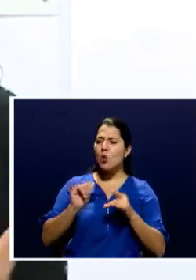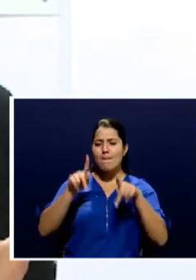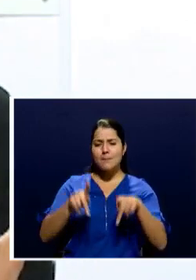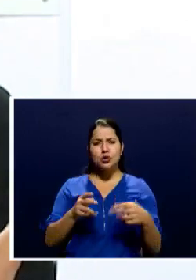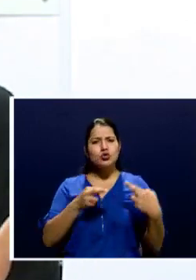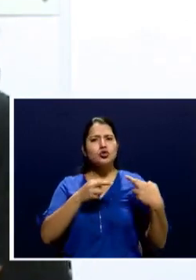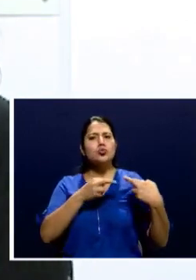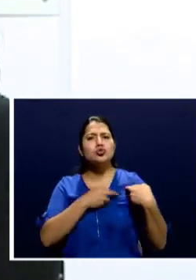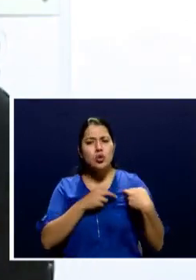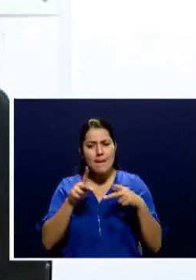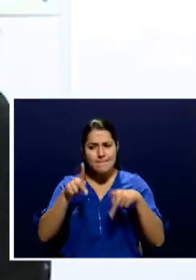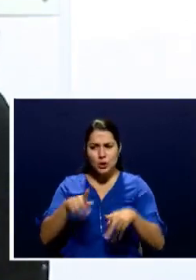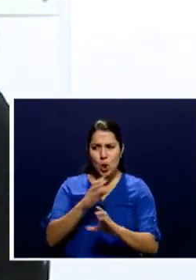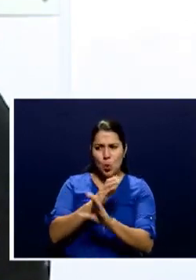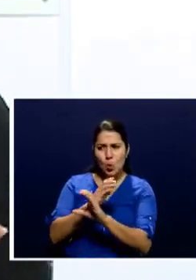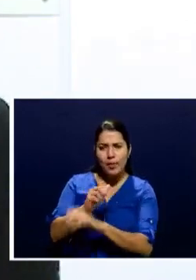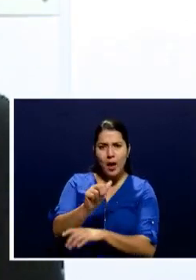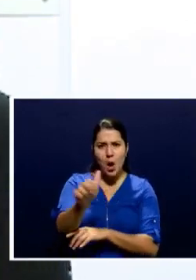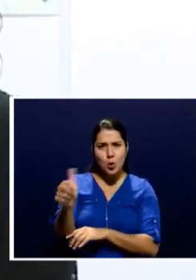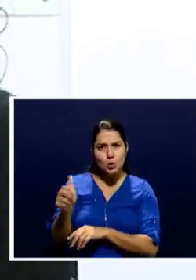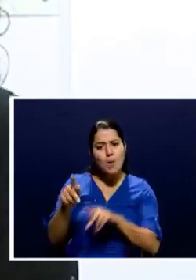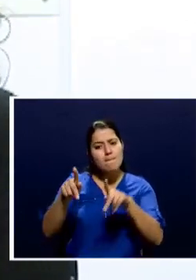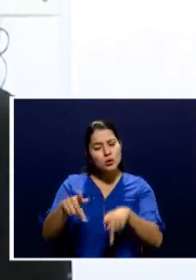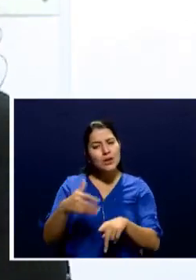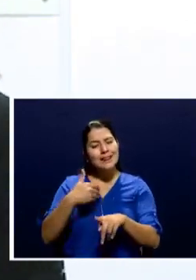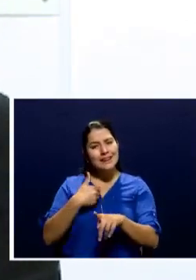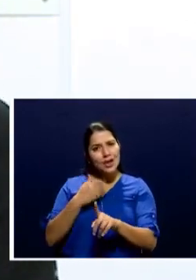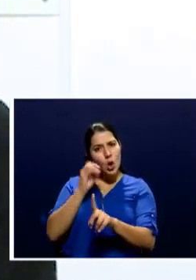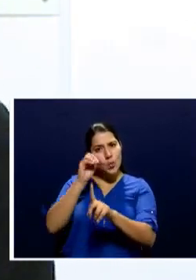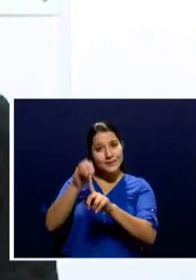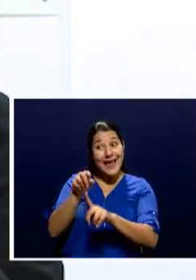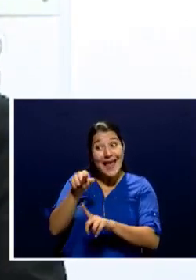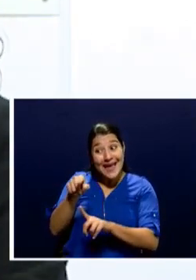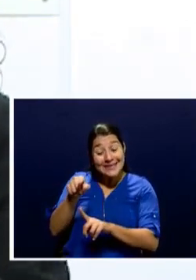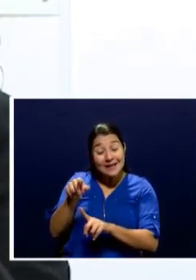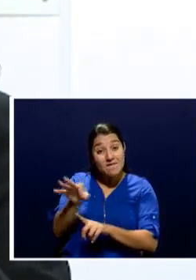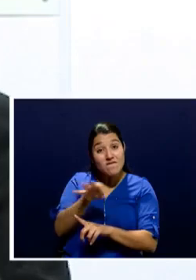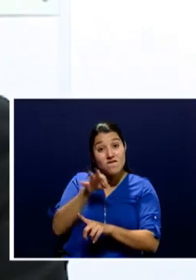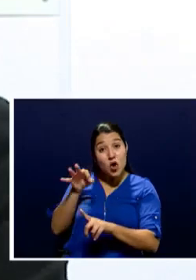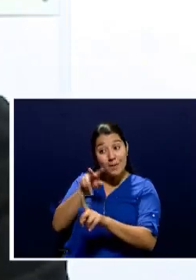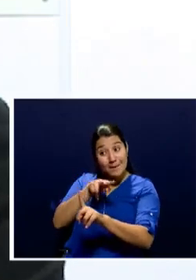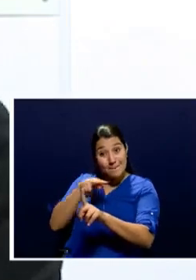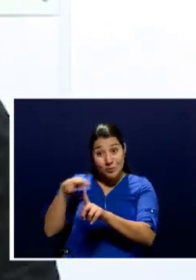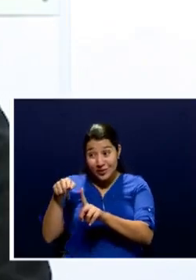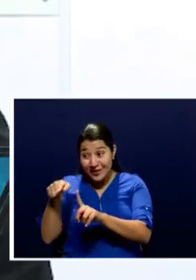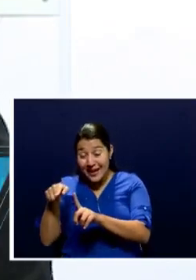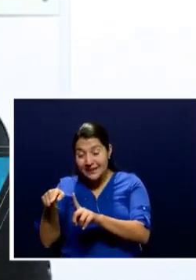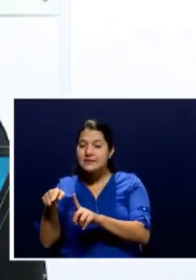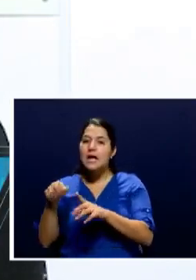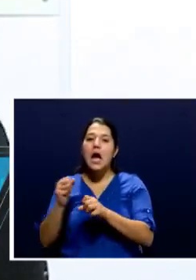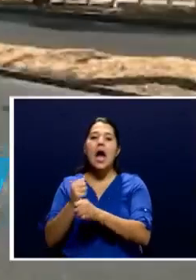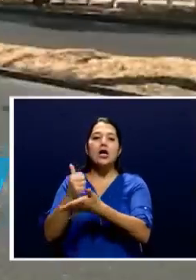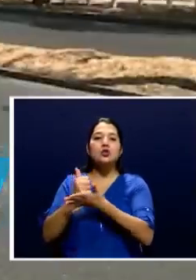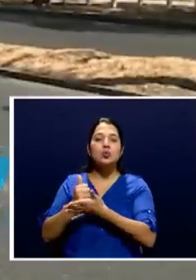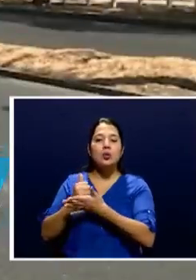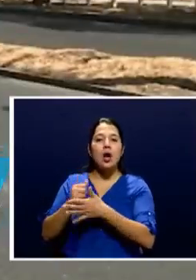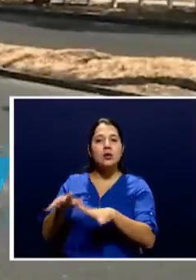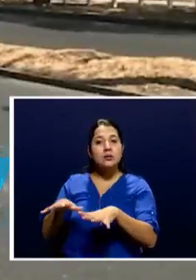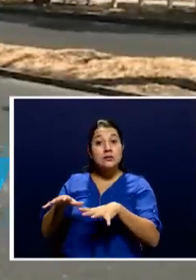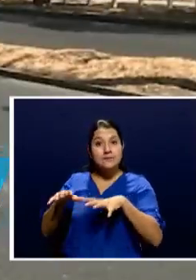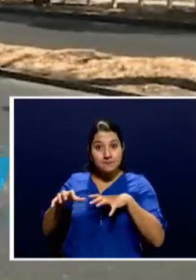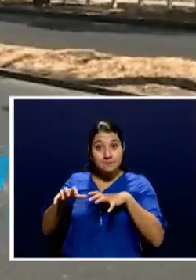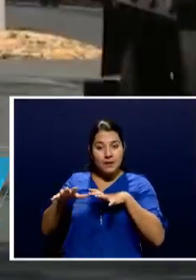responsables, personas cuidadosas, personas que tienen un propósito, y eso ayuda mucho a bajar muchísimo el estrés.